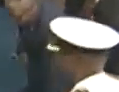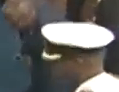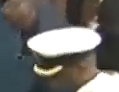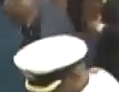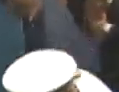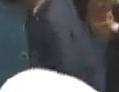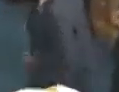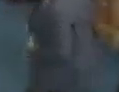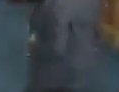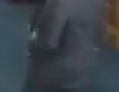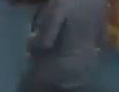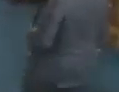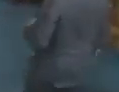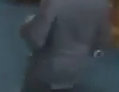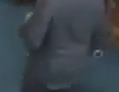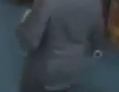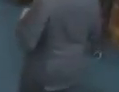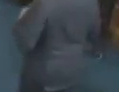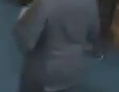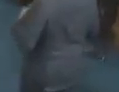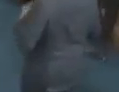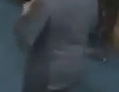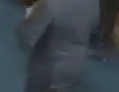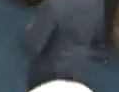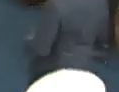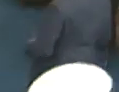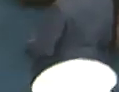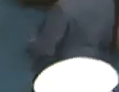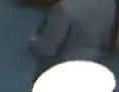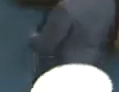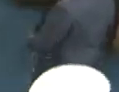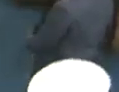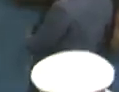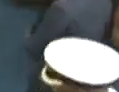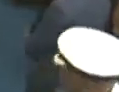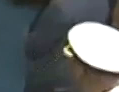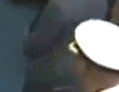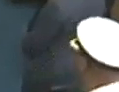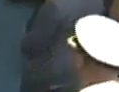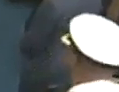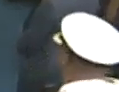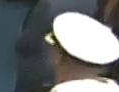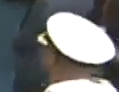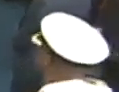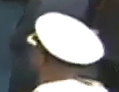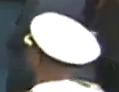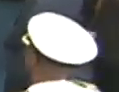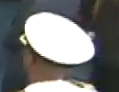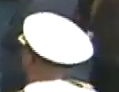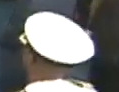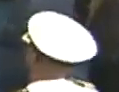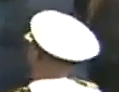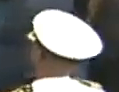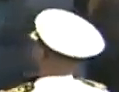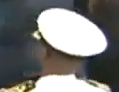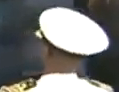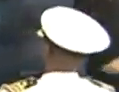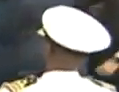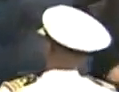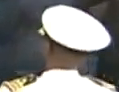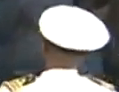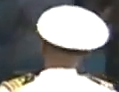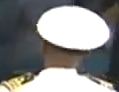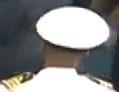el presidente de la República, Nicolás Maduro Moros, que Venezuela y Trinidad Tobago van a trabajar juntos la industria del gas. Ha dicho, es